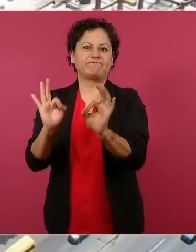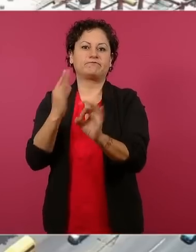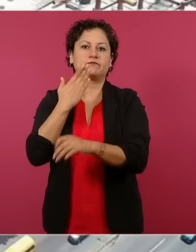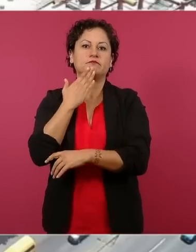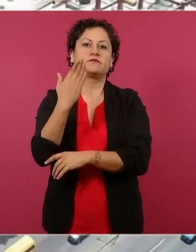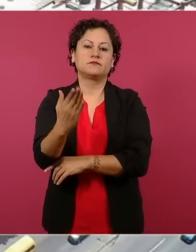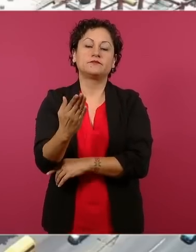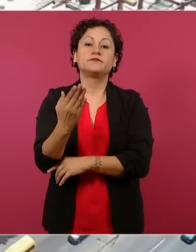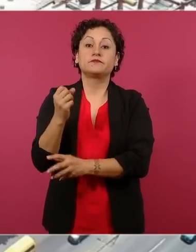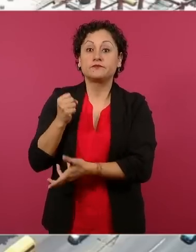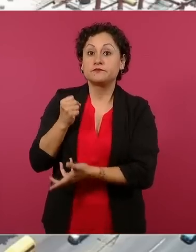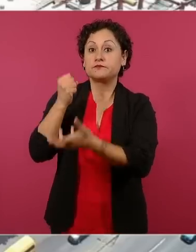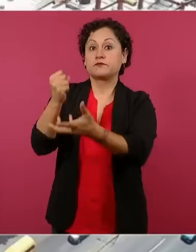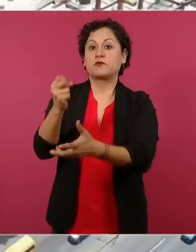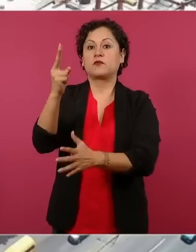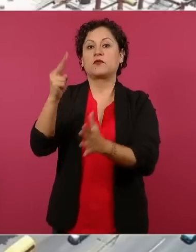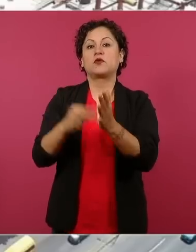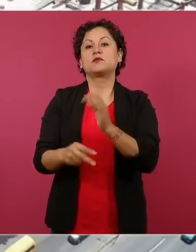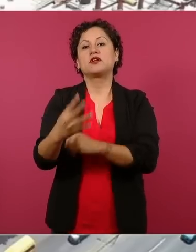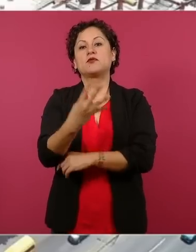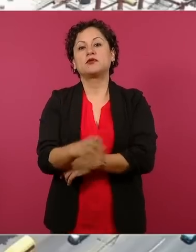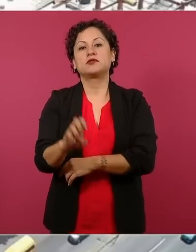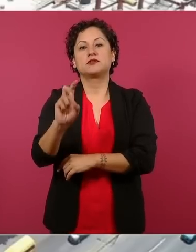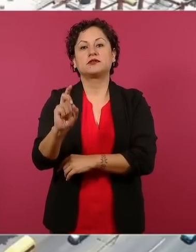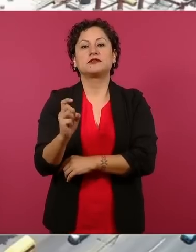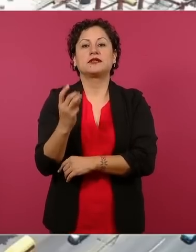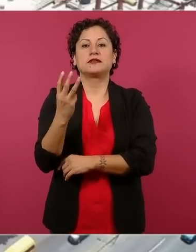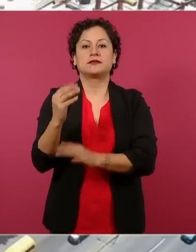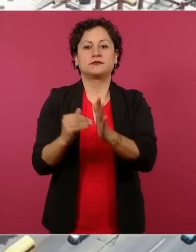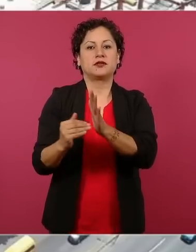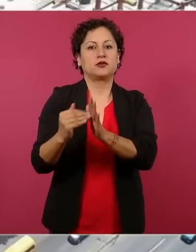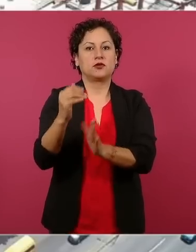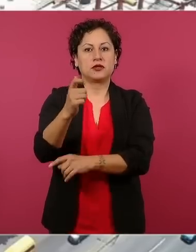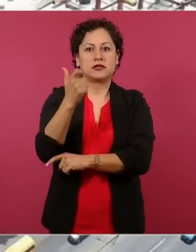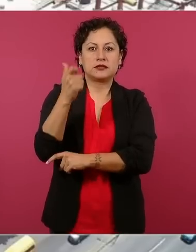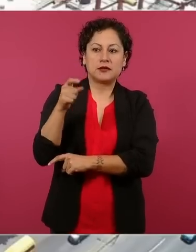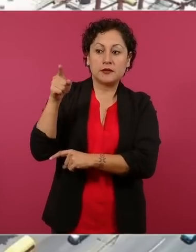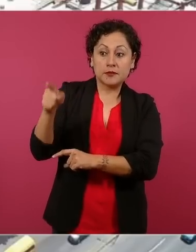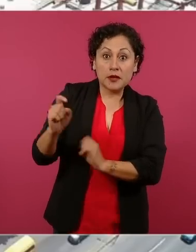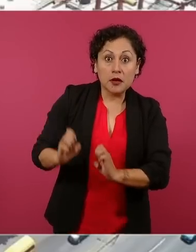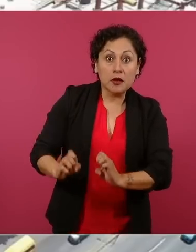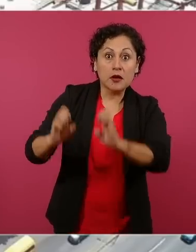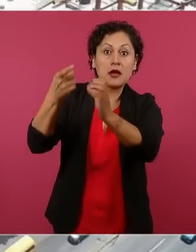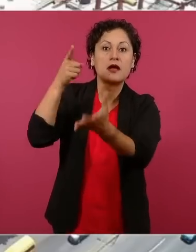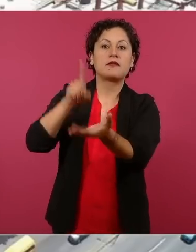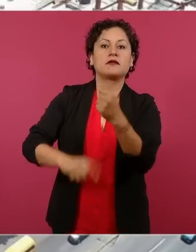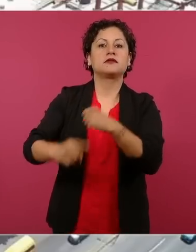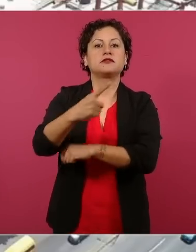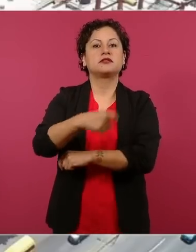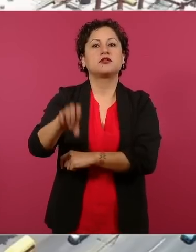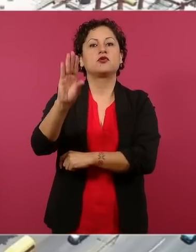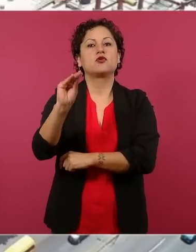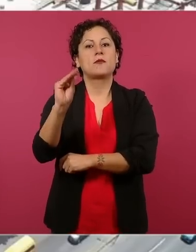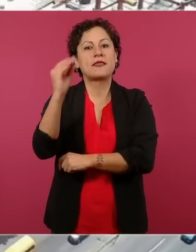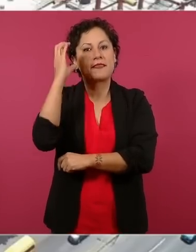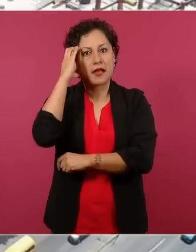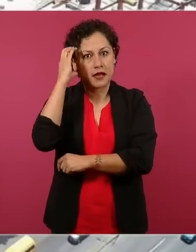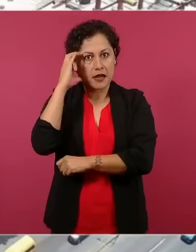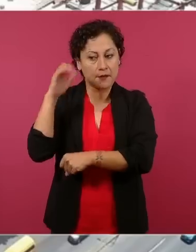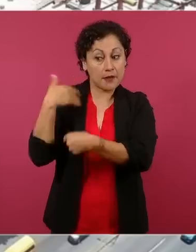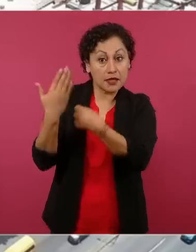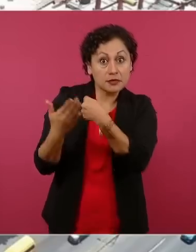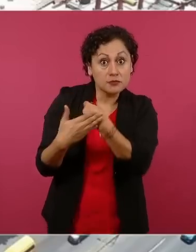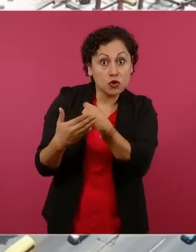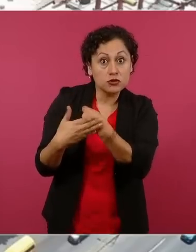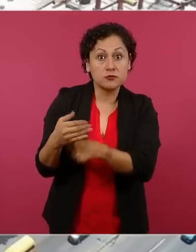esta inversión es de 2.433 millones de pesos, un hospital de 190 camas que se espera su conclusión